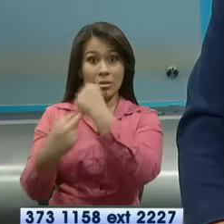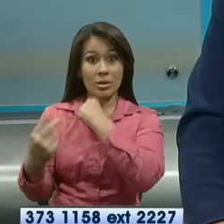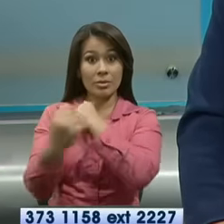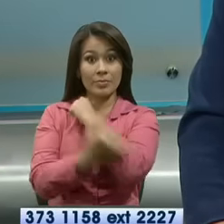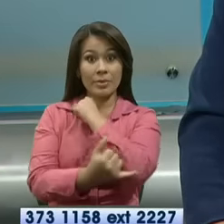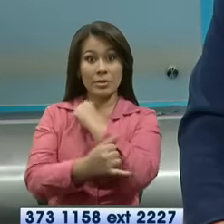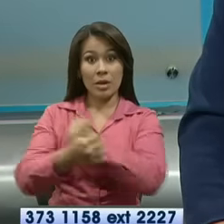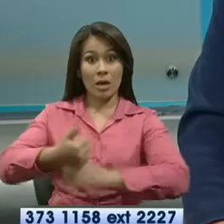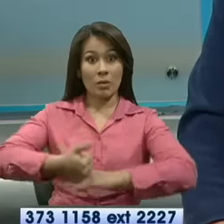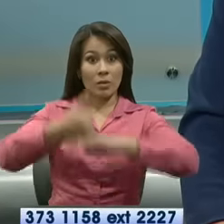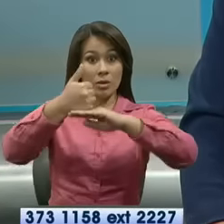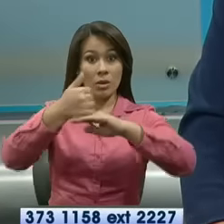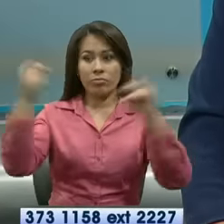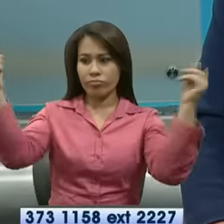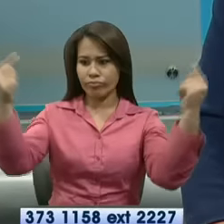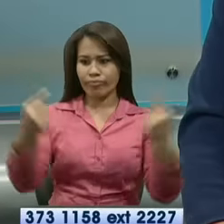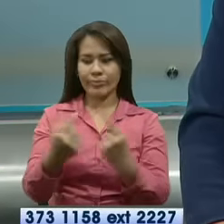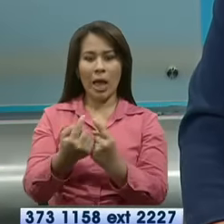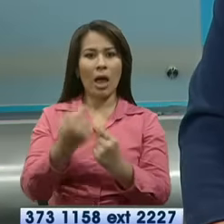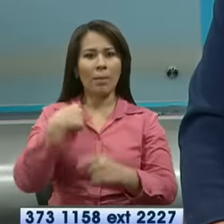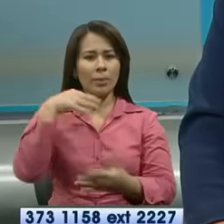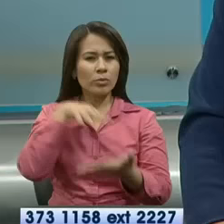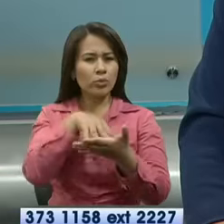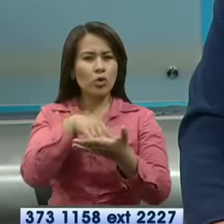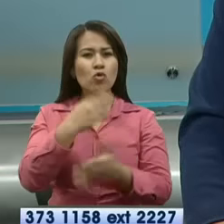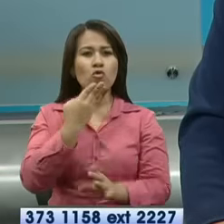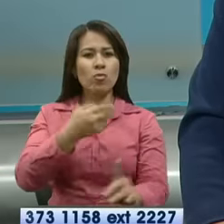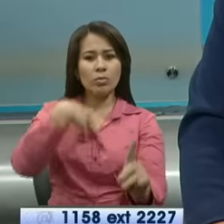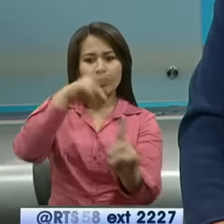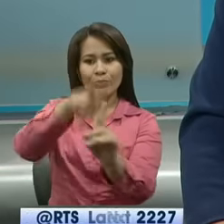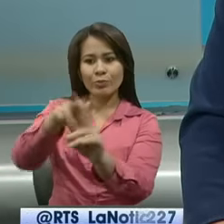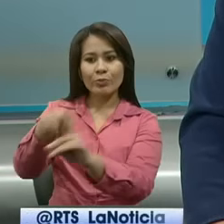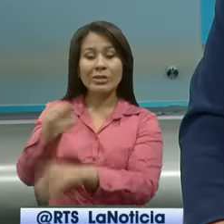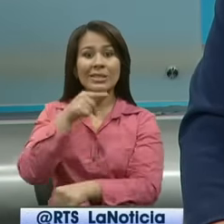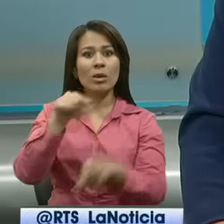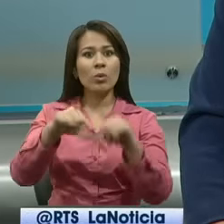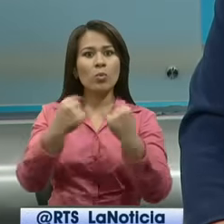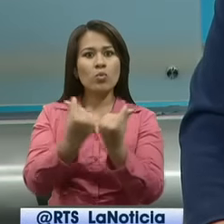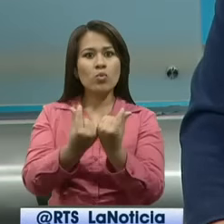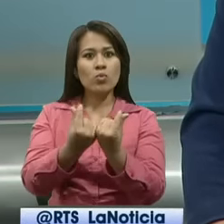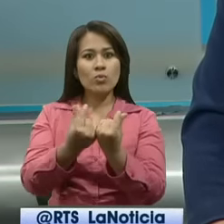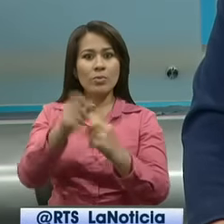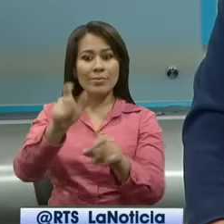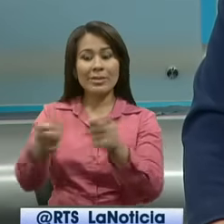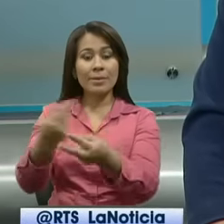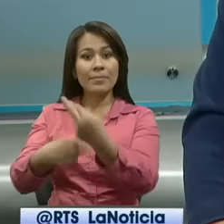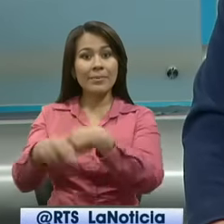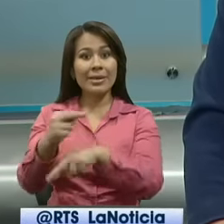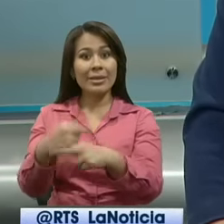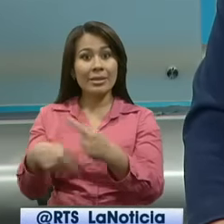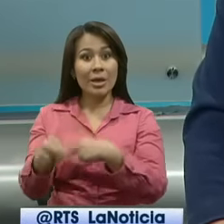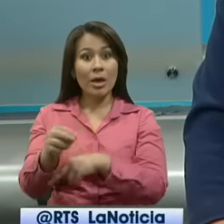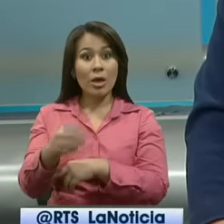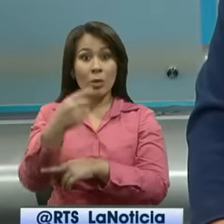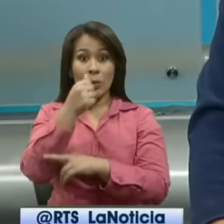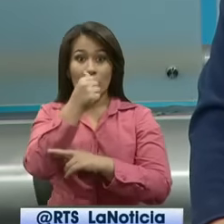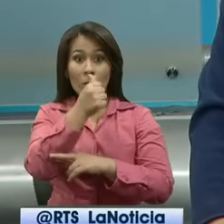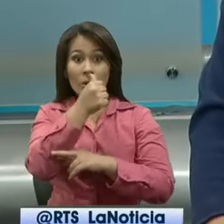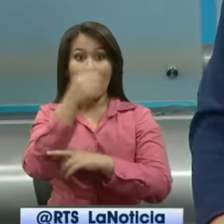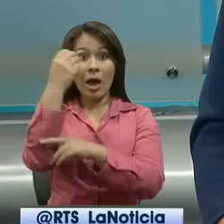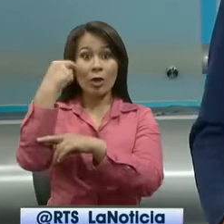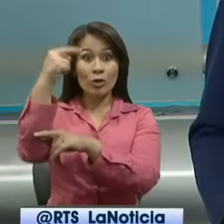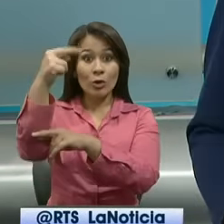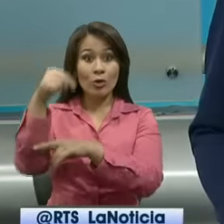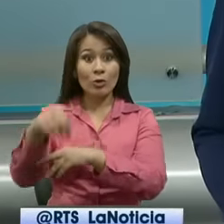de narcotráfico que aparentemente se dedicaba a transportar y comercializar droga al norte del continente. La operación dejó